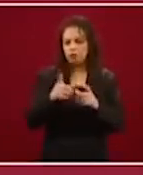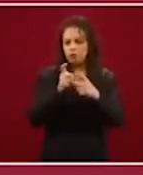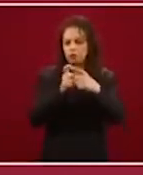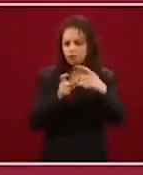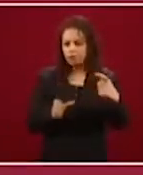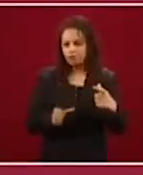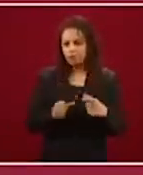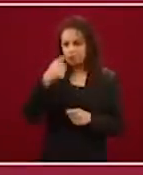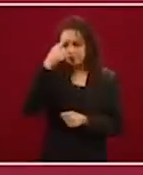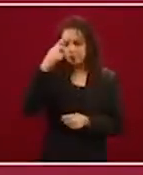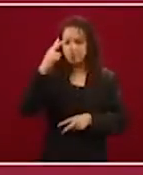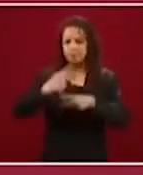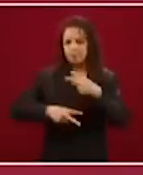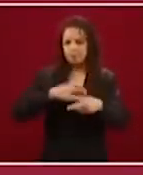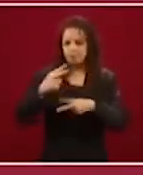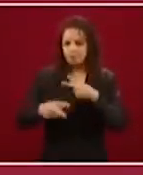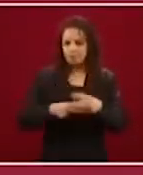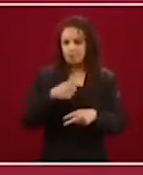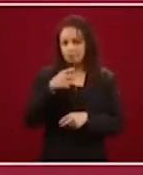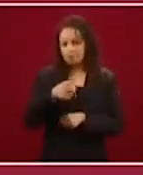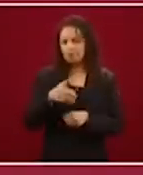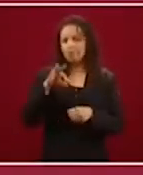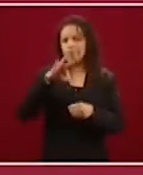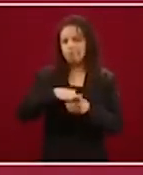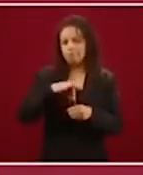y la gente va a decidir.